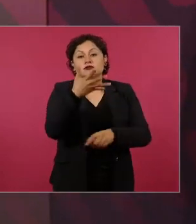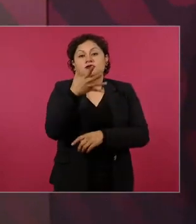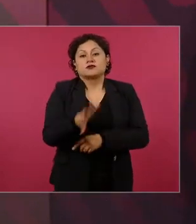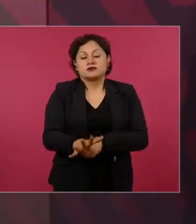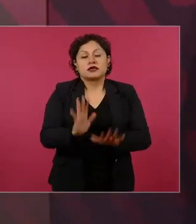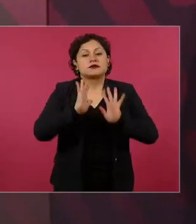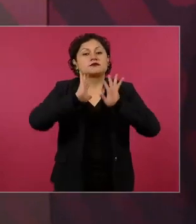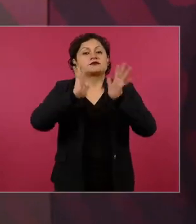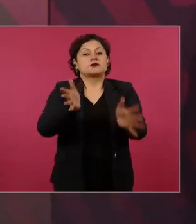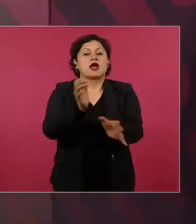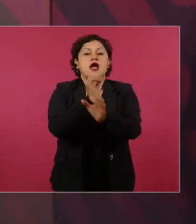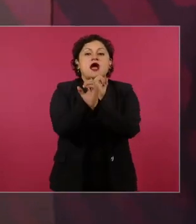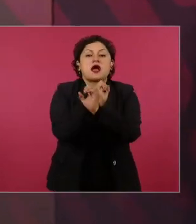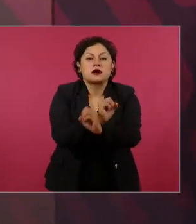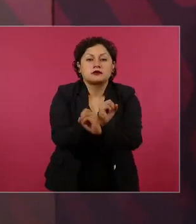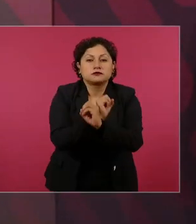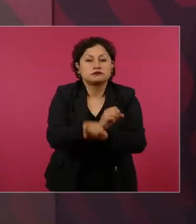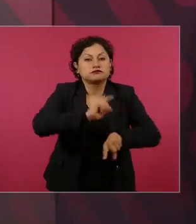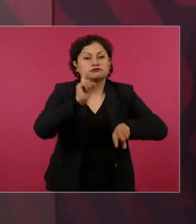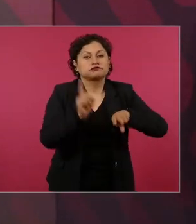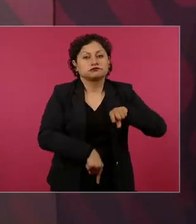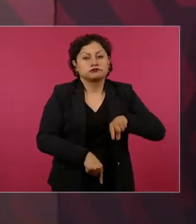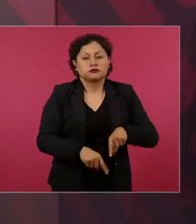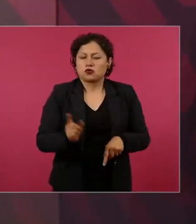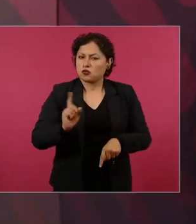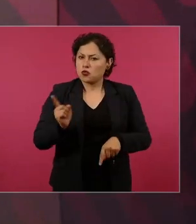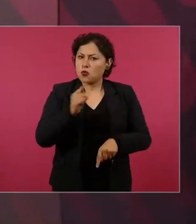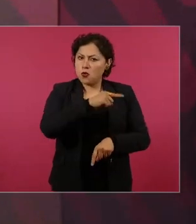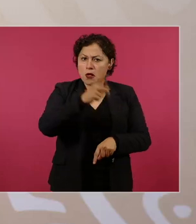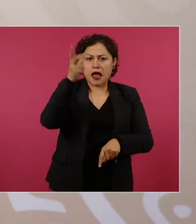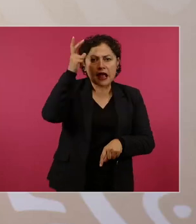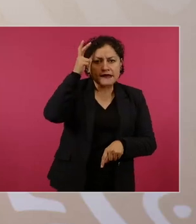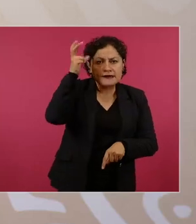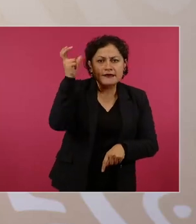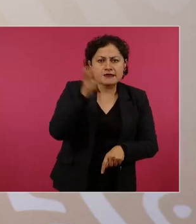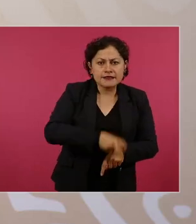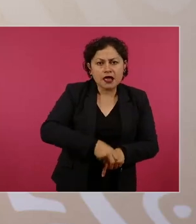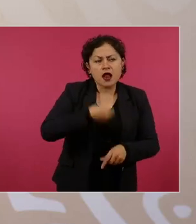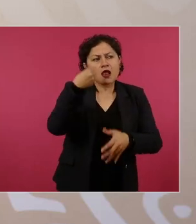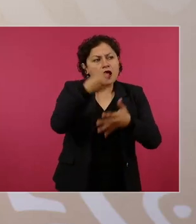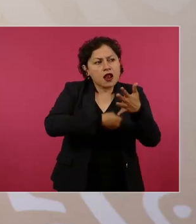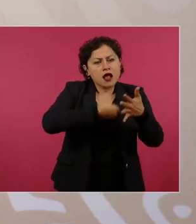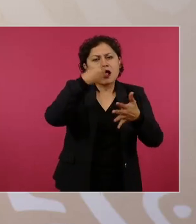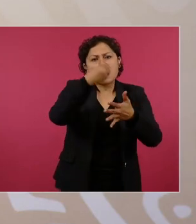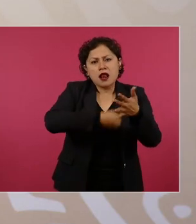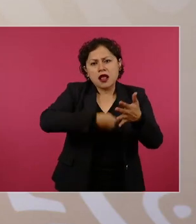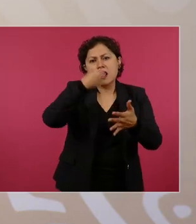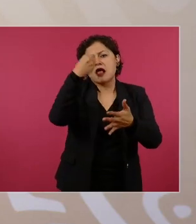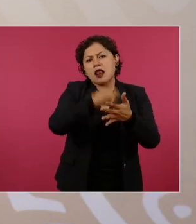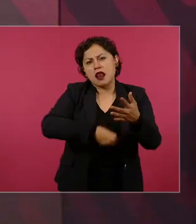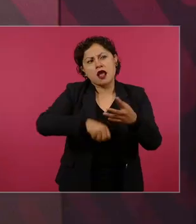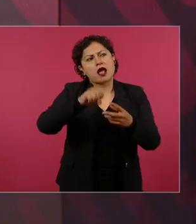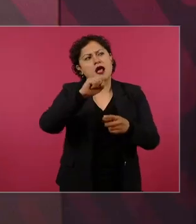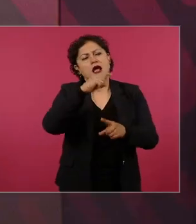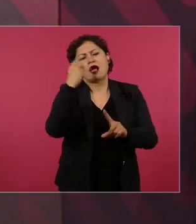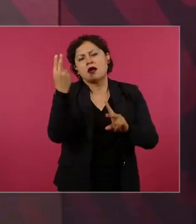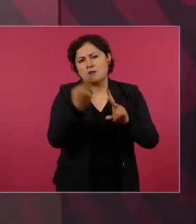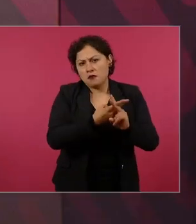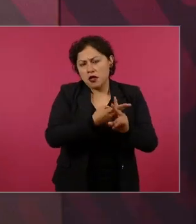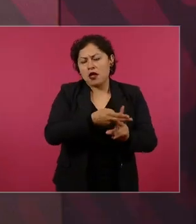costó a él que lo asesinaran, que le cortaran la cabeza y en escarmiento exhibieran la cabeza. Su